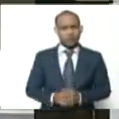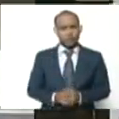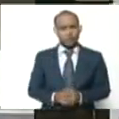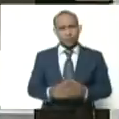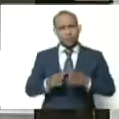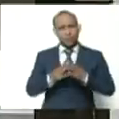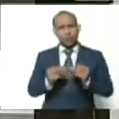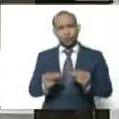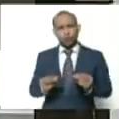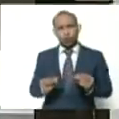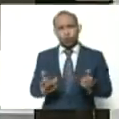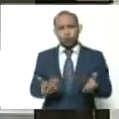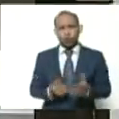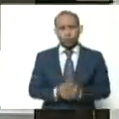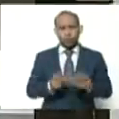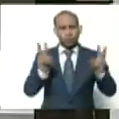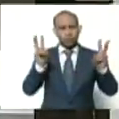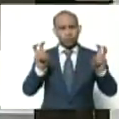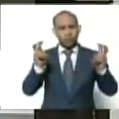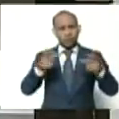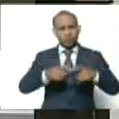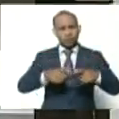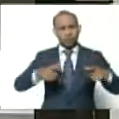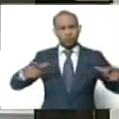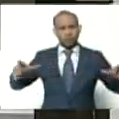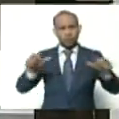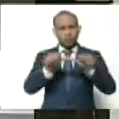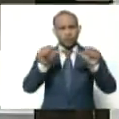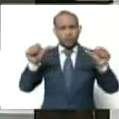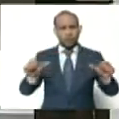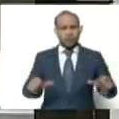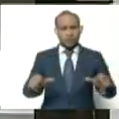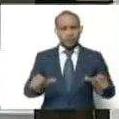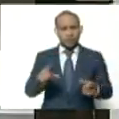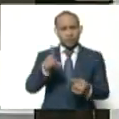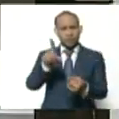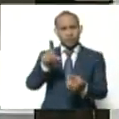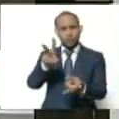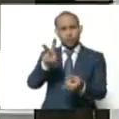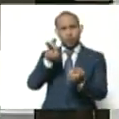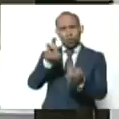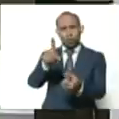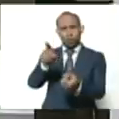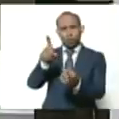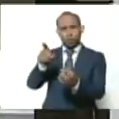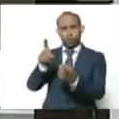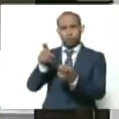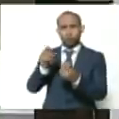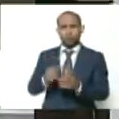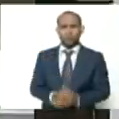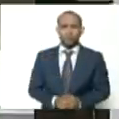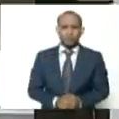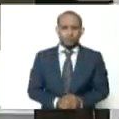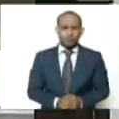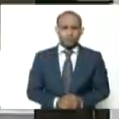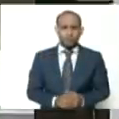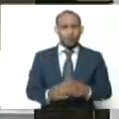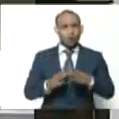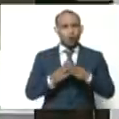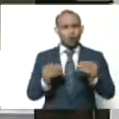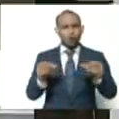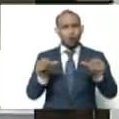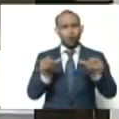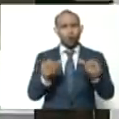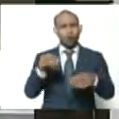Todo lo que tiene que ver con la expansión del sistema de tributos y cobrar los tributos. Todo lo que tiene que